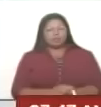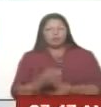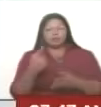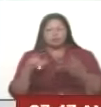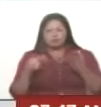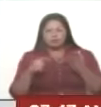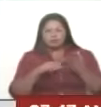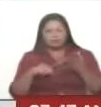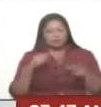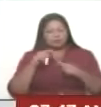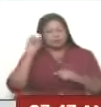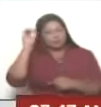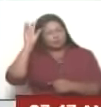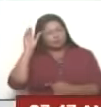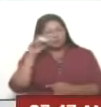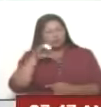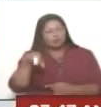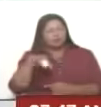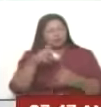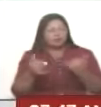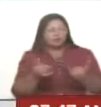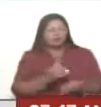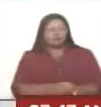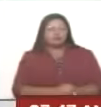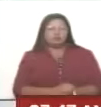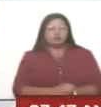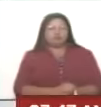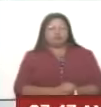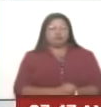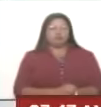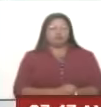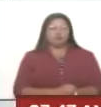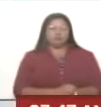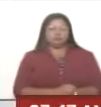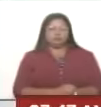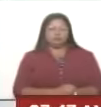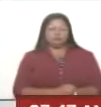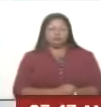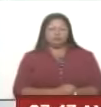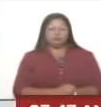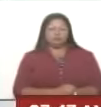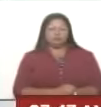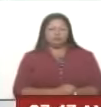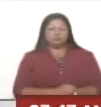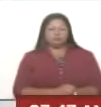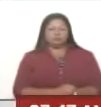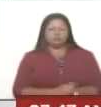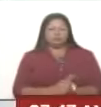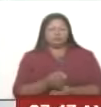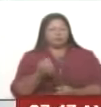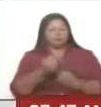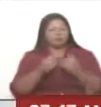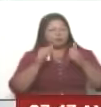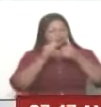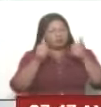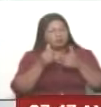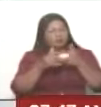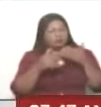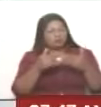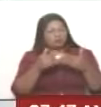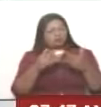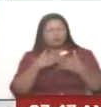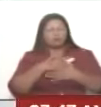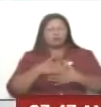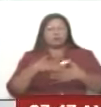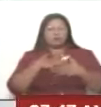las capacidades del Estado para consolidar nuevamente el sistema de